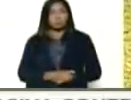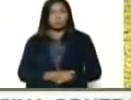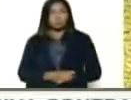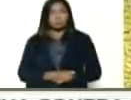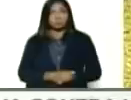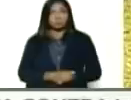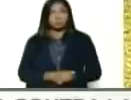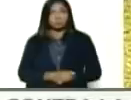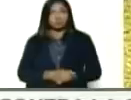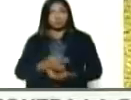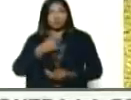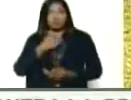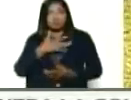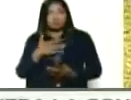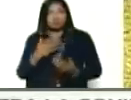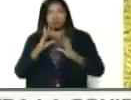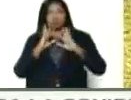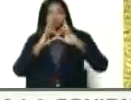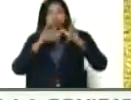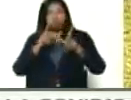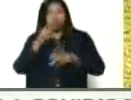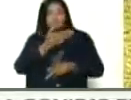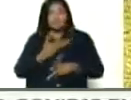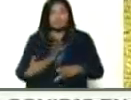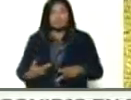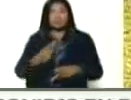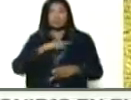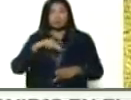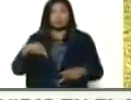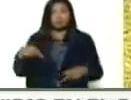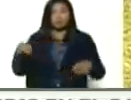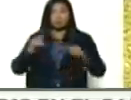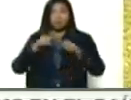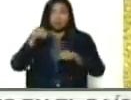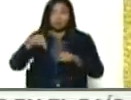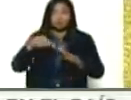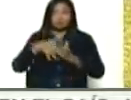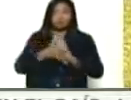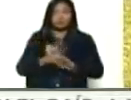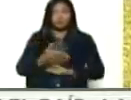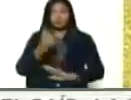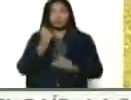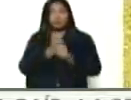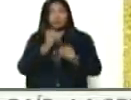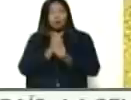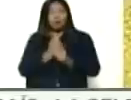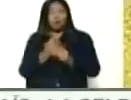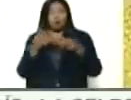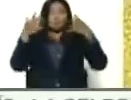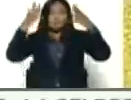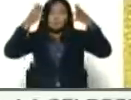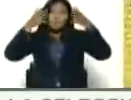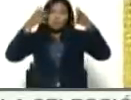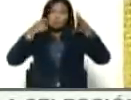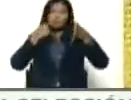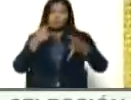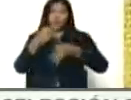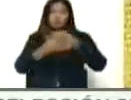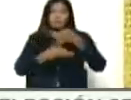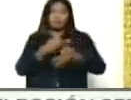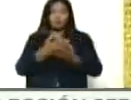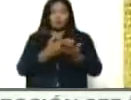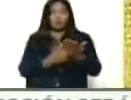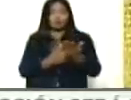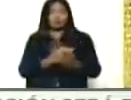que quiero comentar presidente que para nosotros esto es una labor pedagógica como usted también lo dijo es una labor